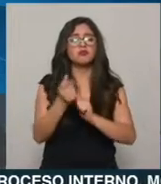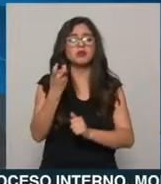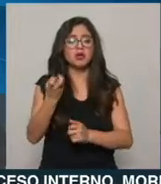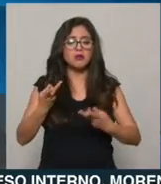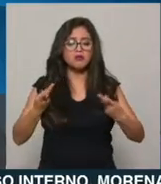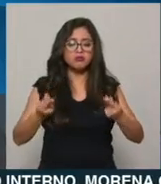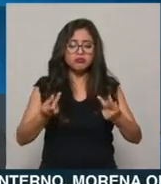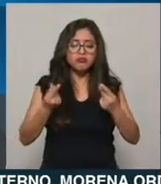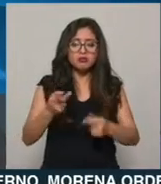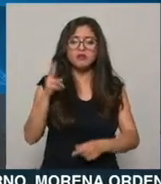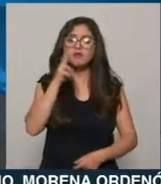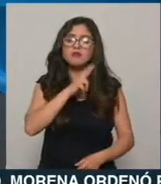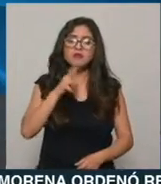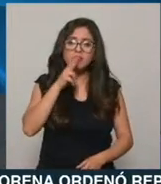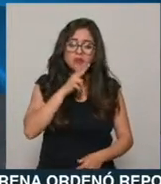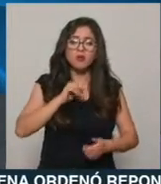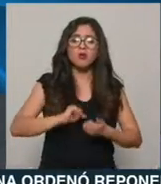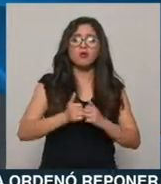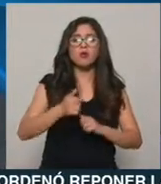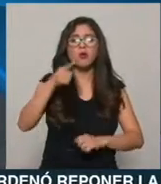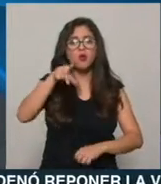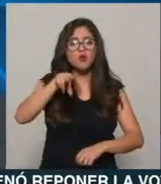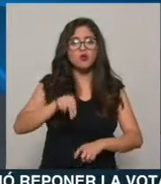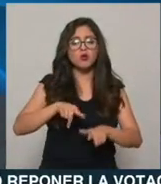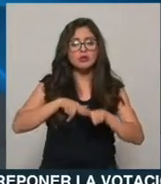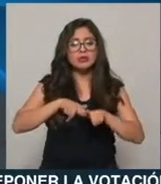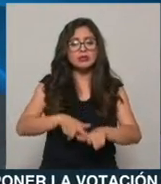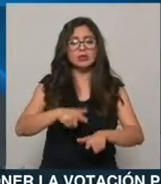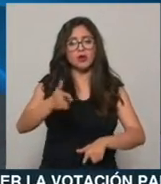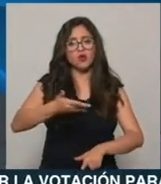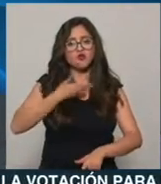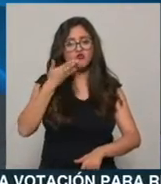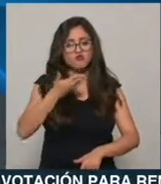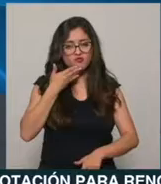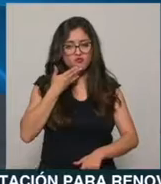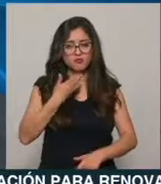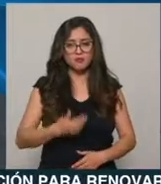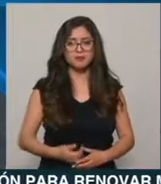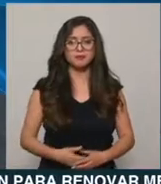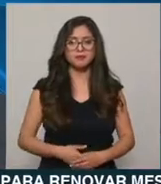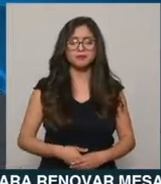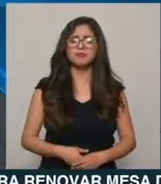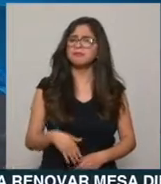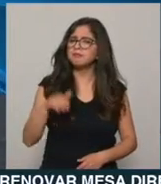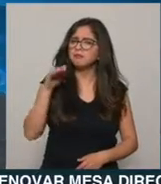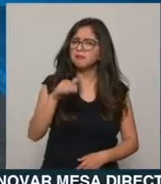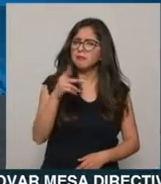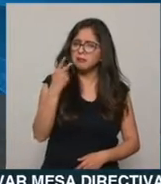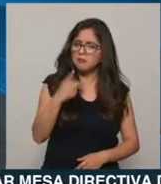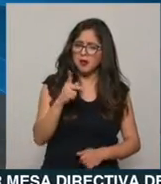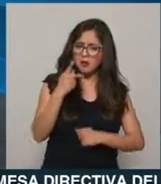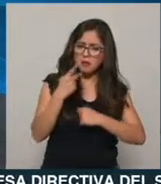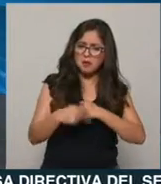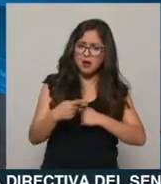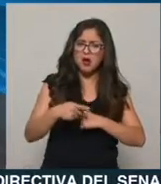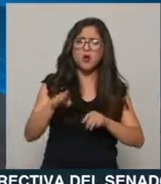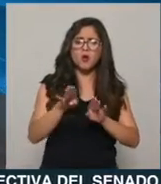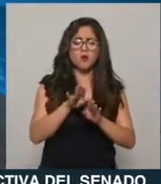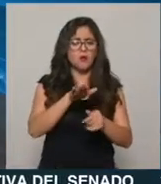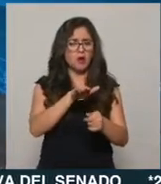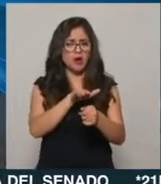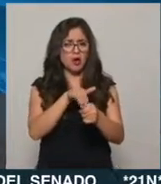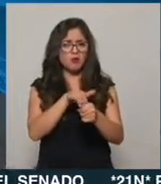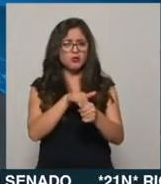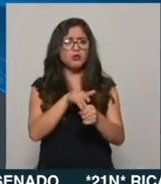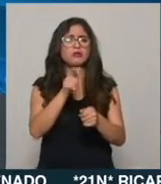eficaz, apropiada y sobre todo que evite la repetición de estos hechos. Juan Martín, además aquí también lo peligroso es que la mayoría de estos actos de acoso se cometen